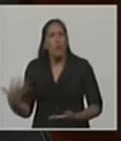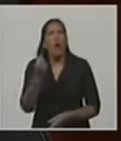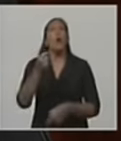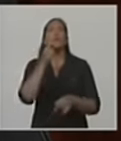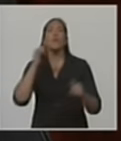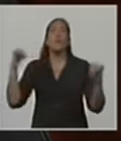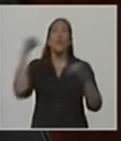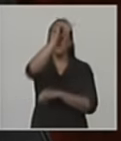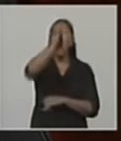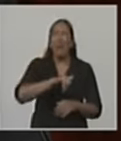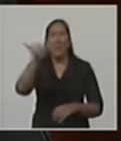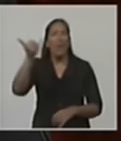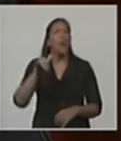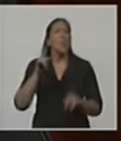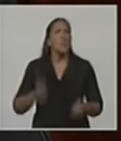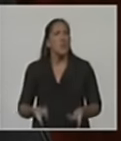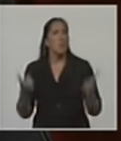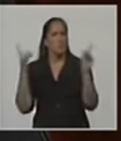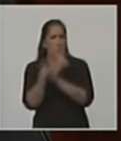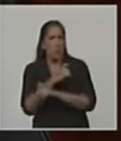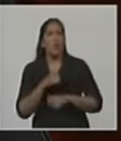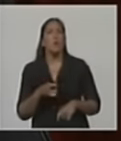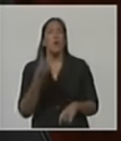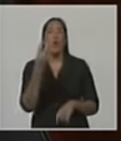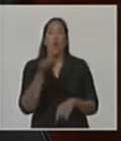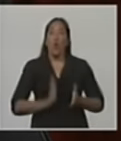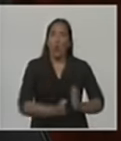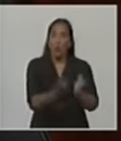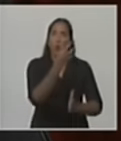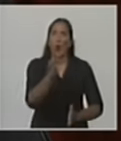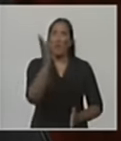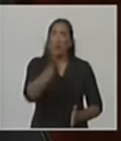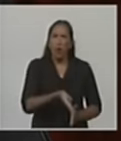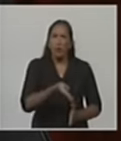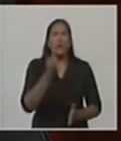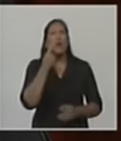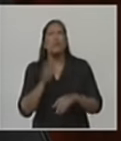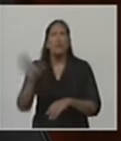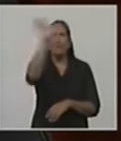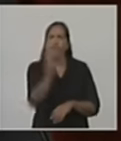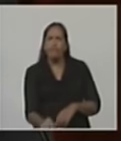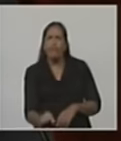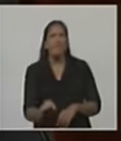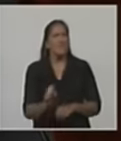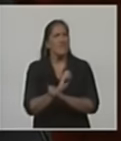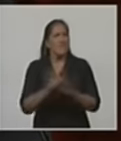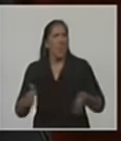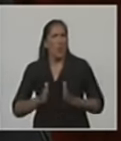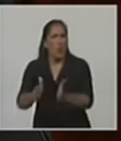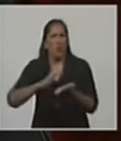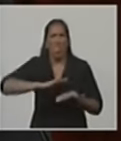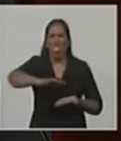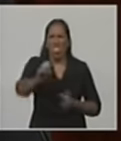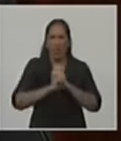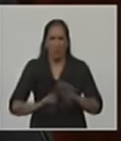aerocomercial. El 40% de las rutas está en pésimo estado, pese a que en los últimos 10 años